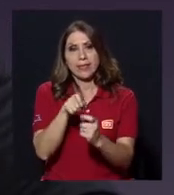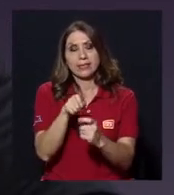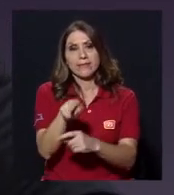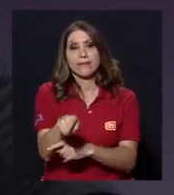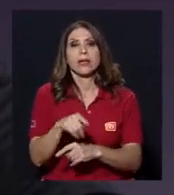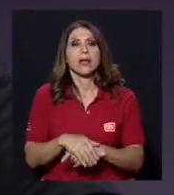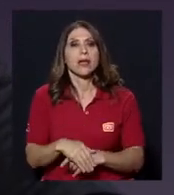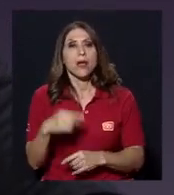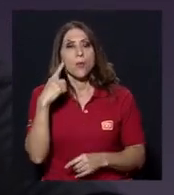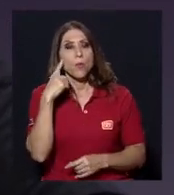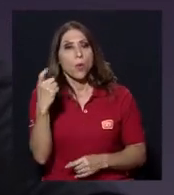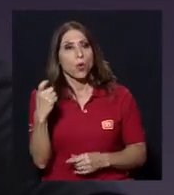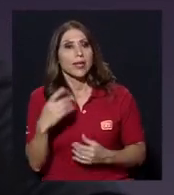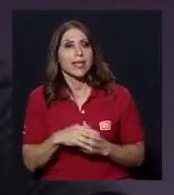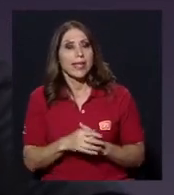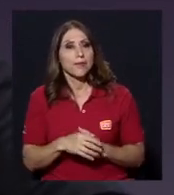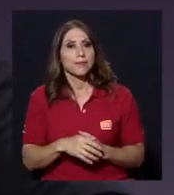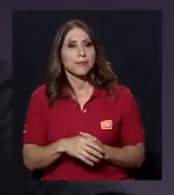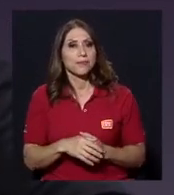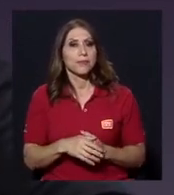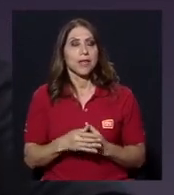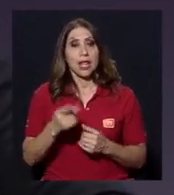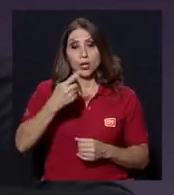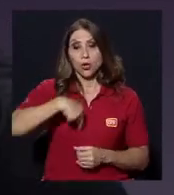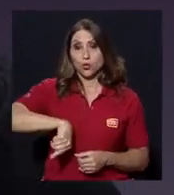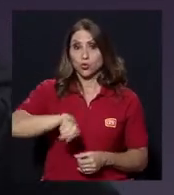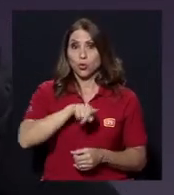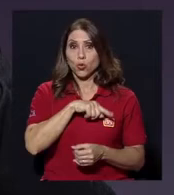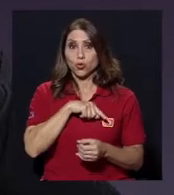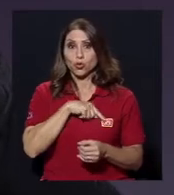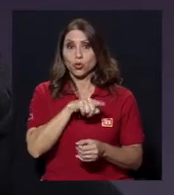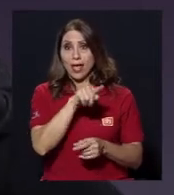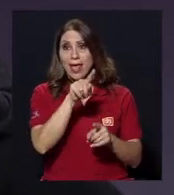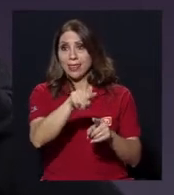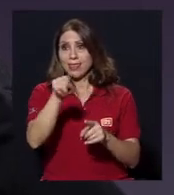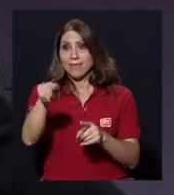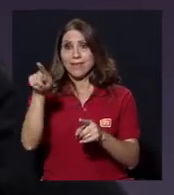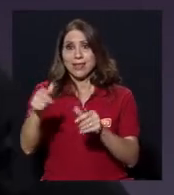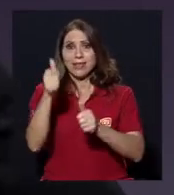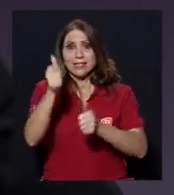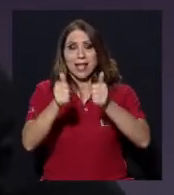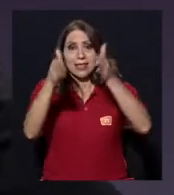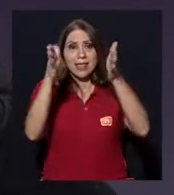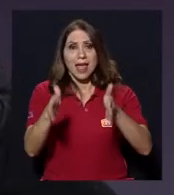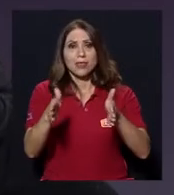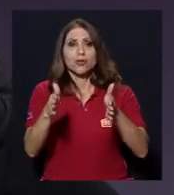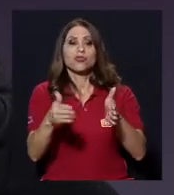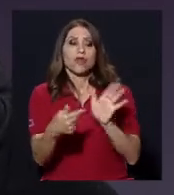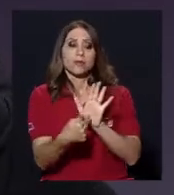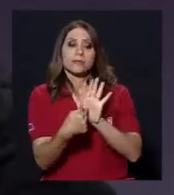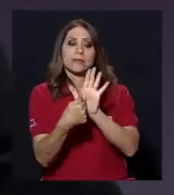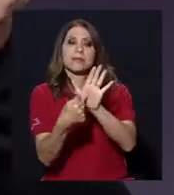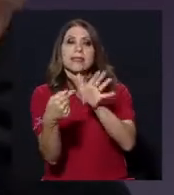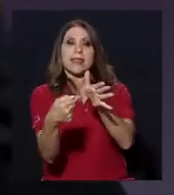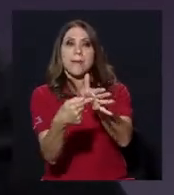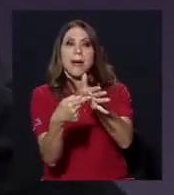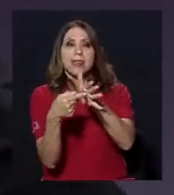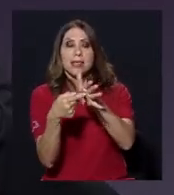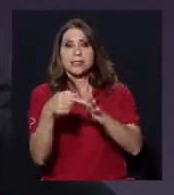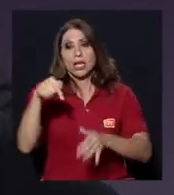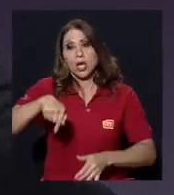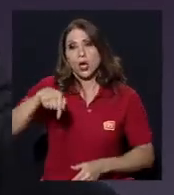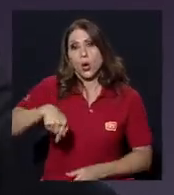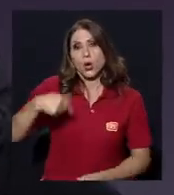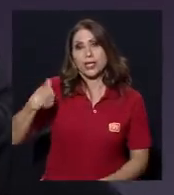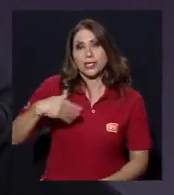caso en concreto, porque las demandas que le planteamos precisamente a los candidatos a la presidencia y que hoy